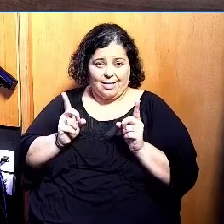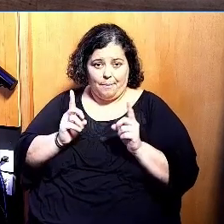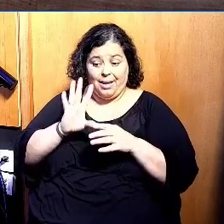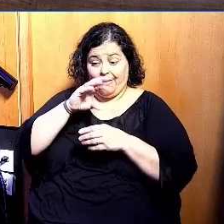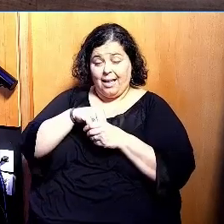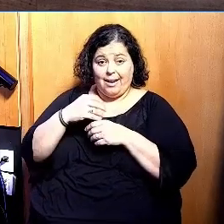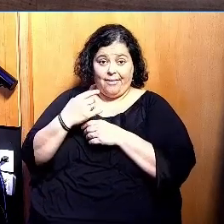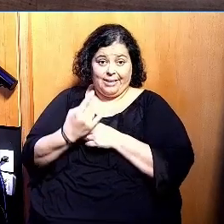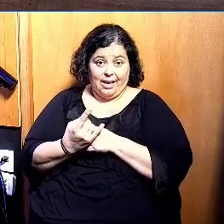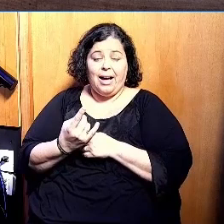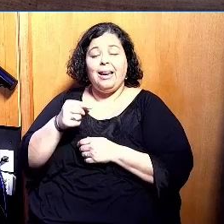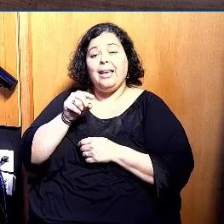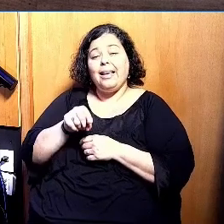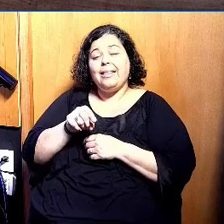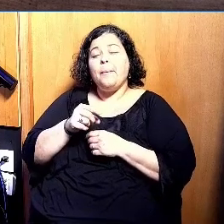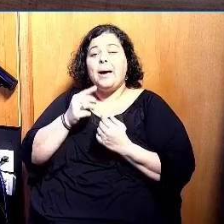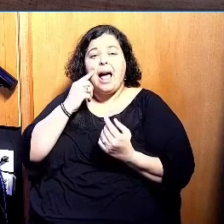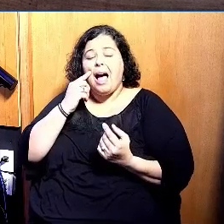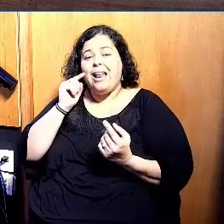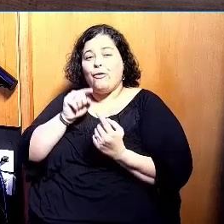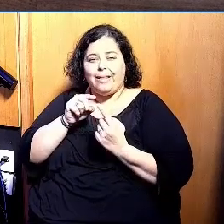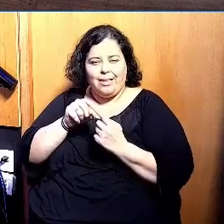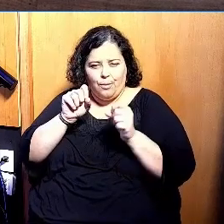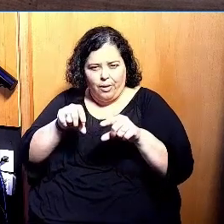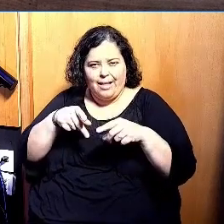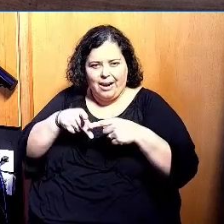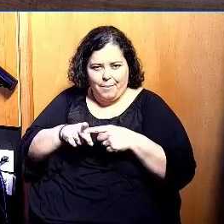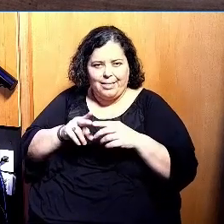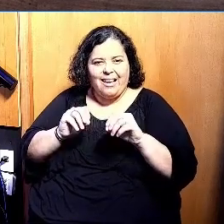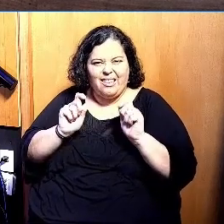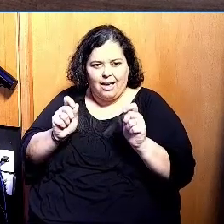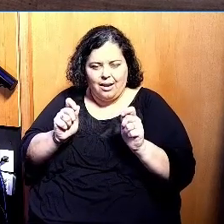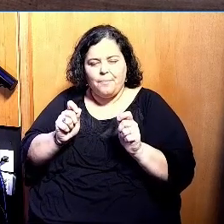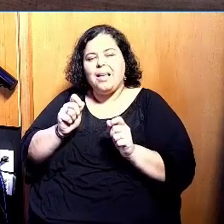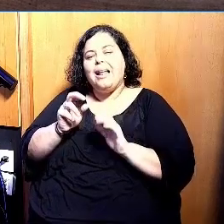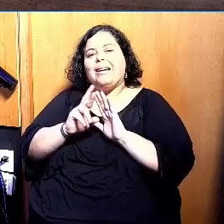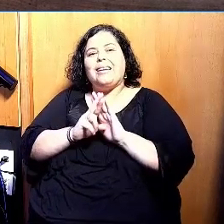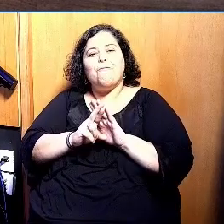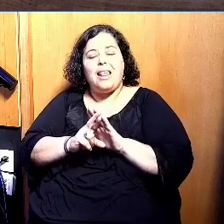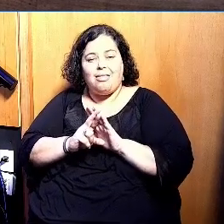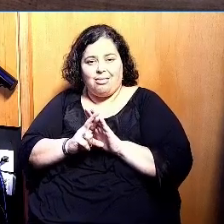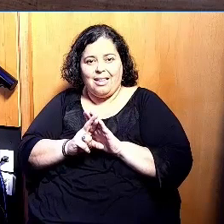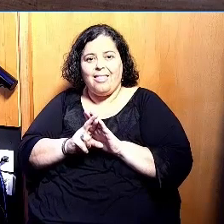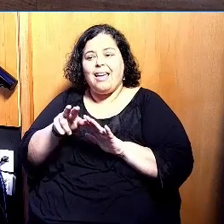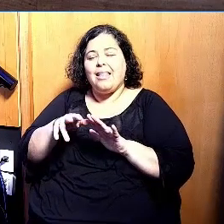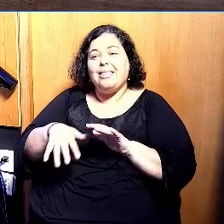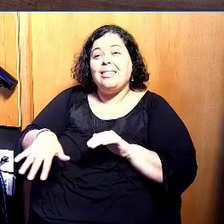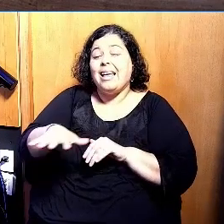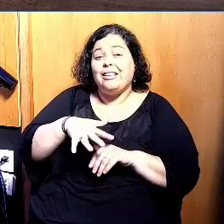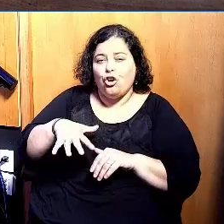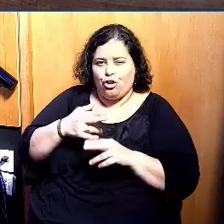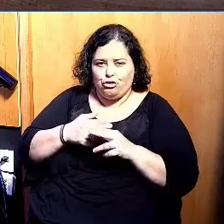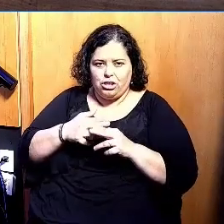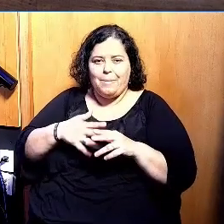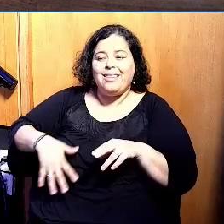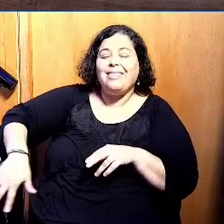interna, que en realidad es el público objetivo de esta herramienta, son los referentes de territorio de Ceibal. Nosotros